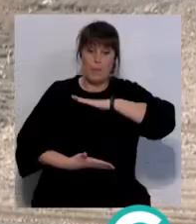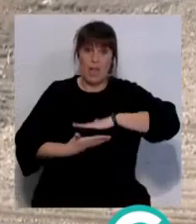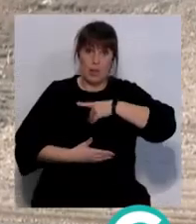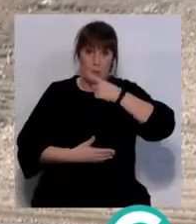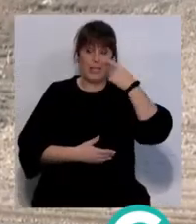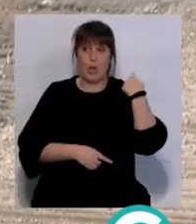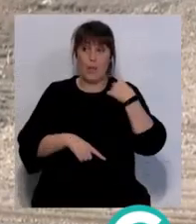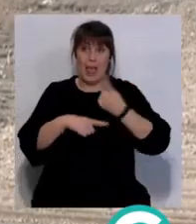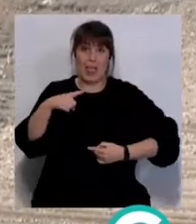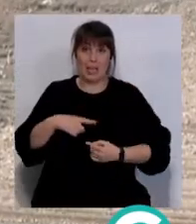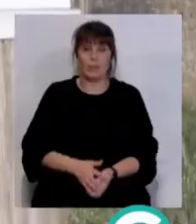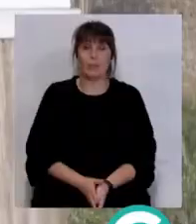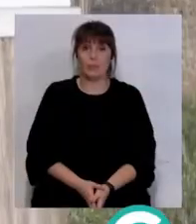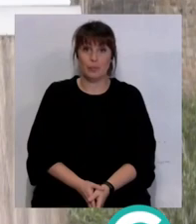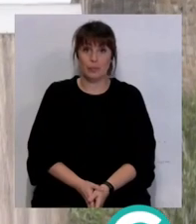pasado.